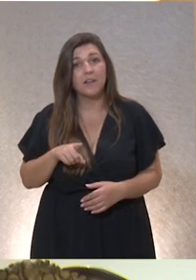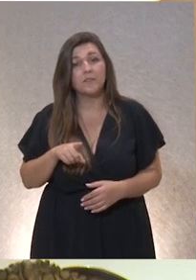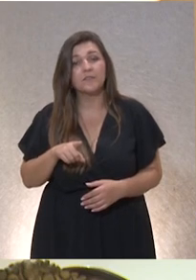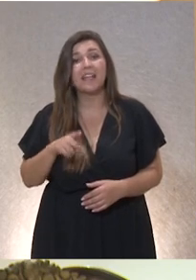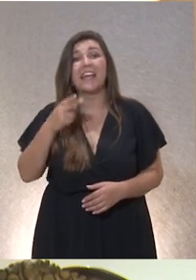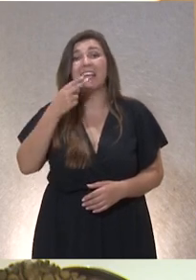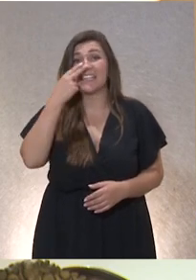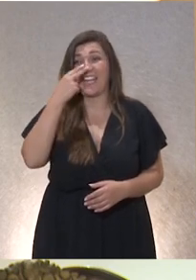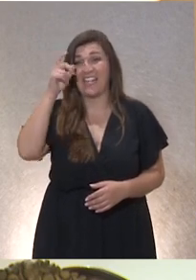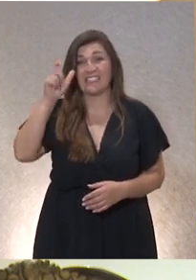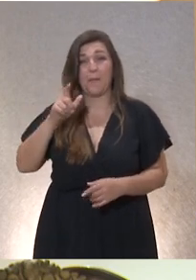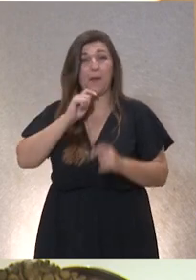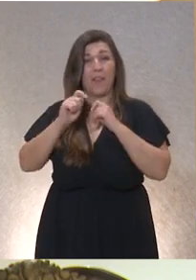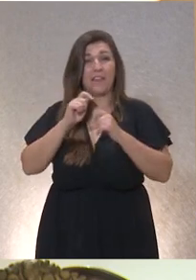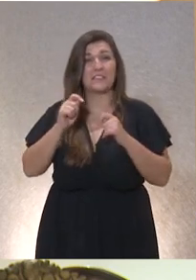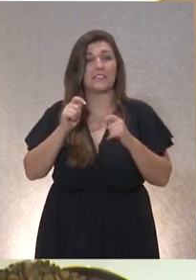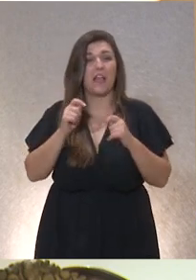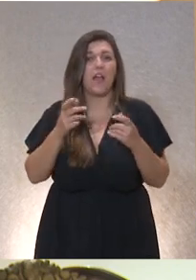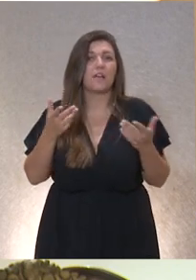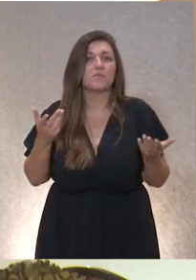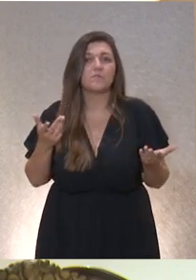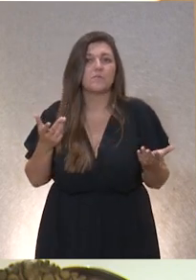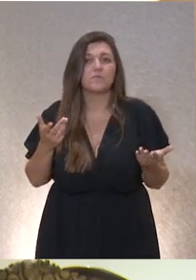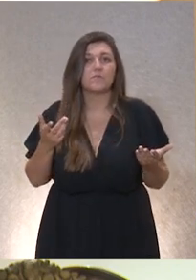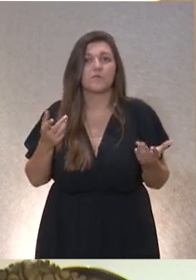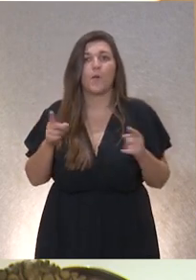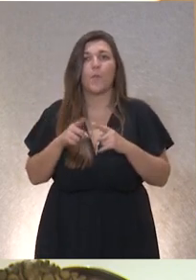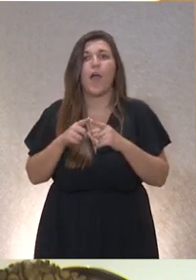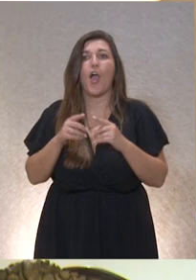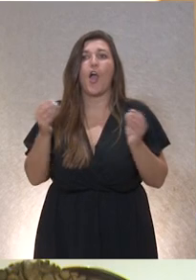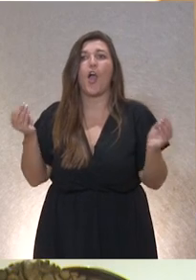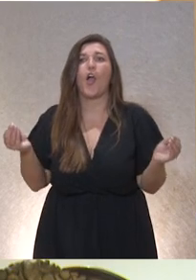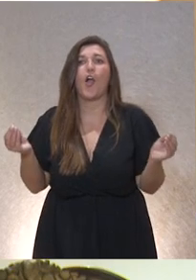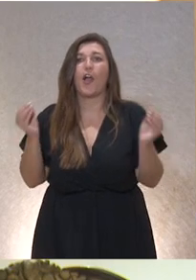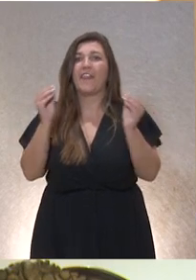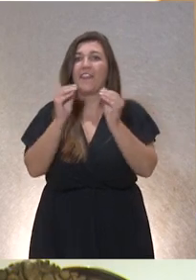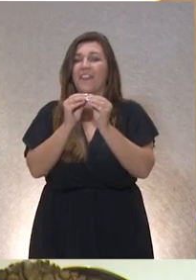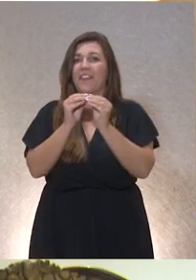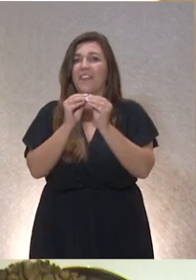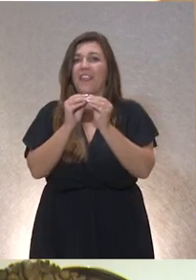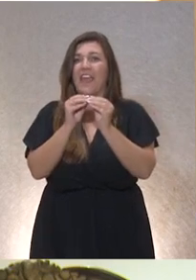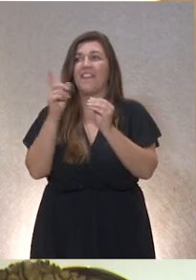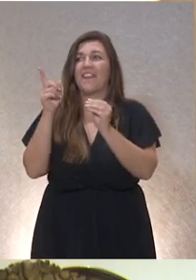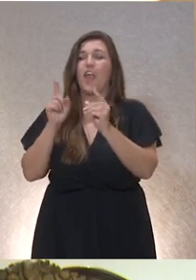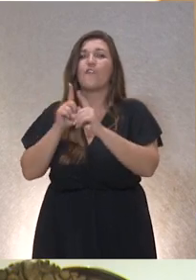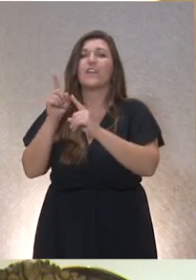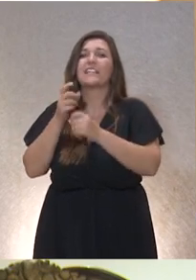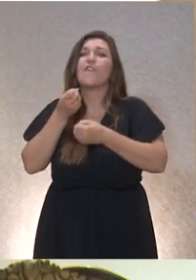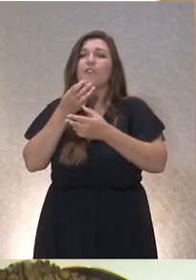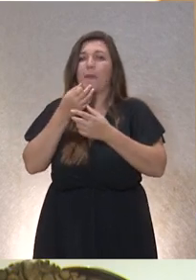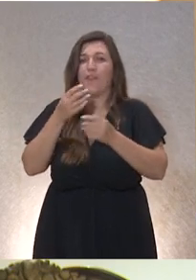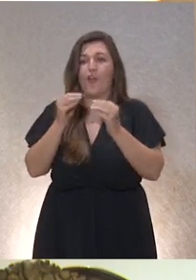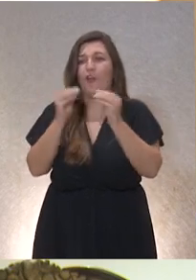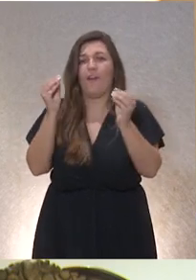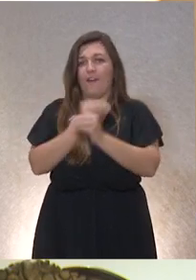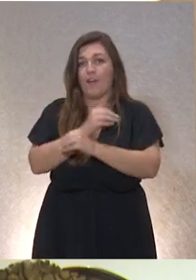intereses de los periodistas no suelen coincidir con los intereses de sus fuentes de información ojo los